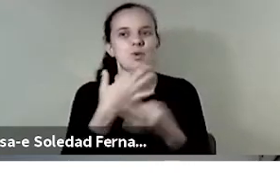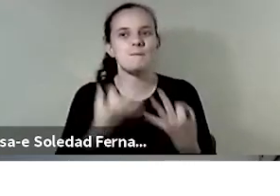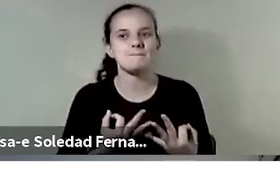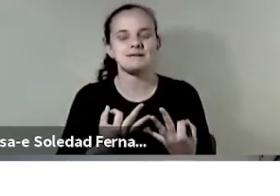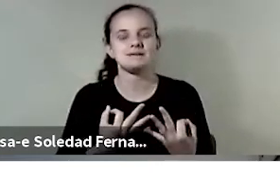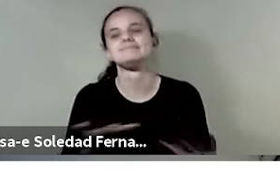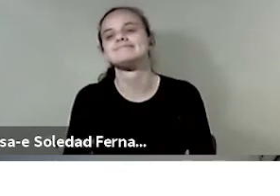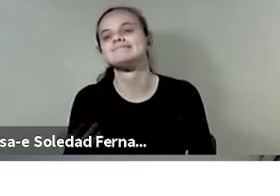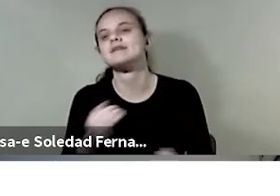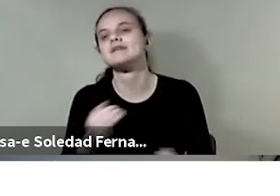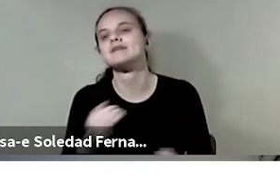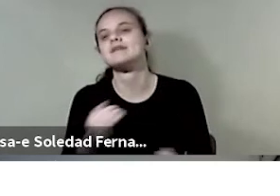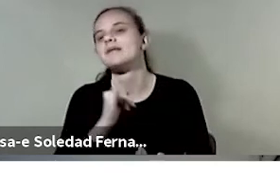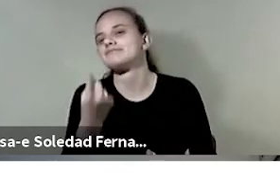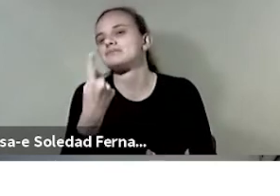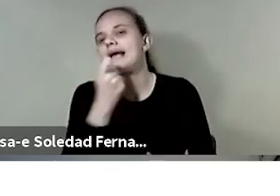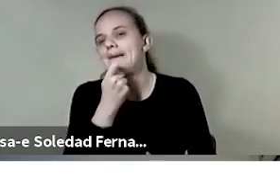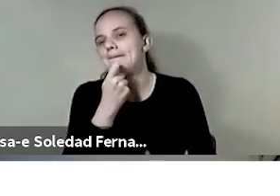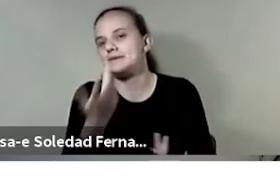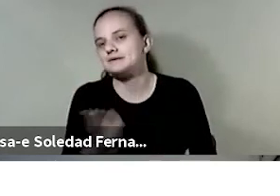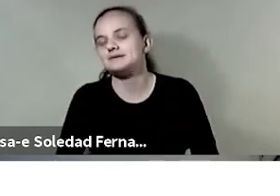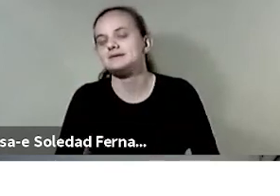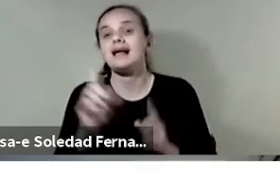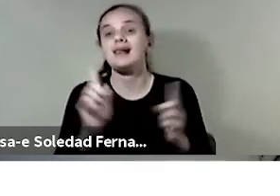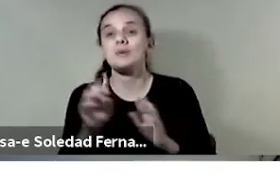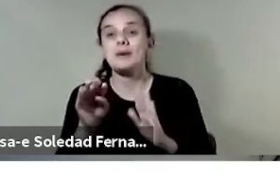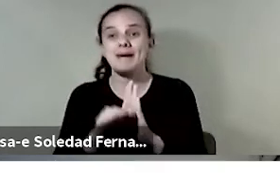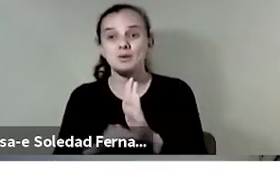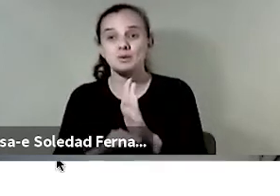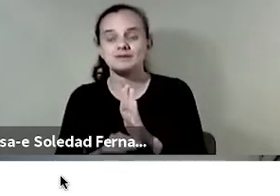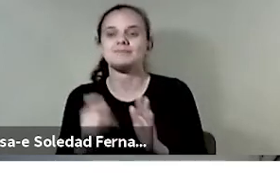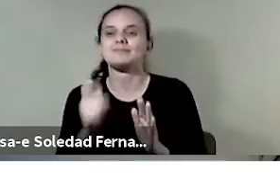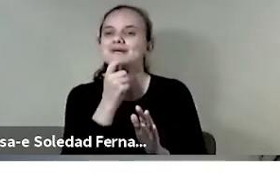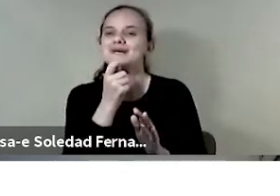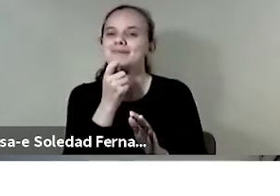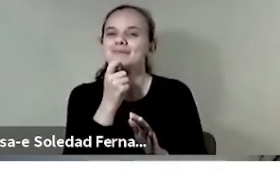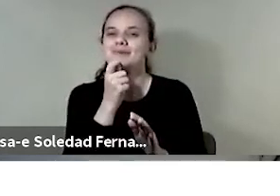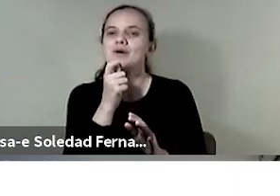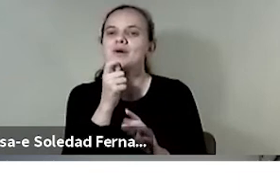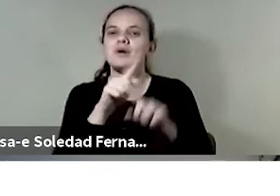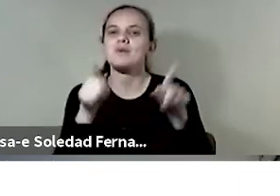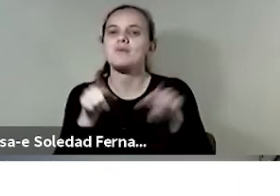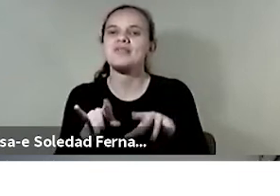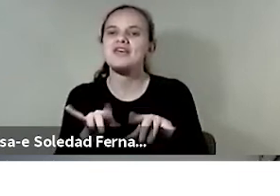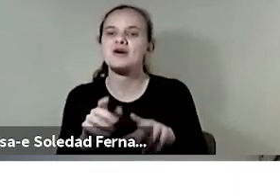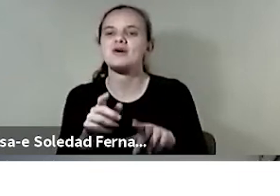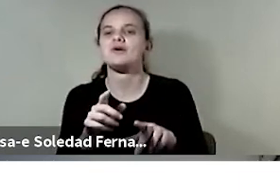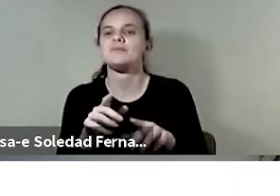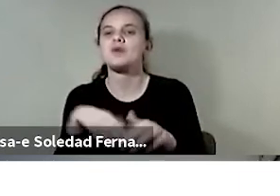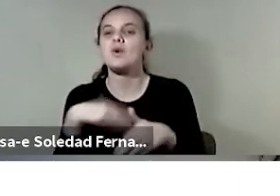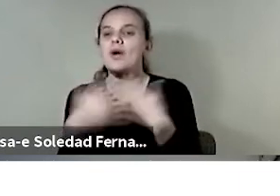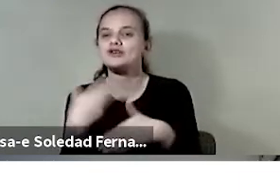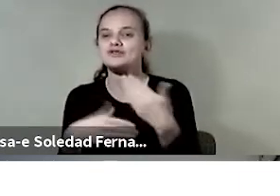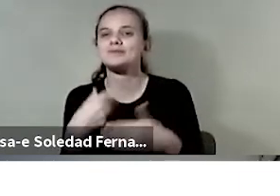que hay tecnologías que por su naturaleza no lo pueden cumplir. Entonces, les voy a dar un ejemplo muy grueso. Hay ciertas pautas